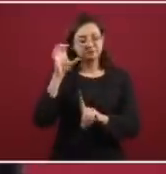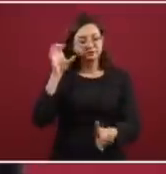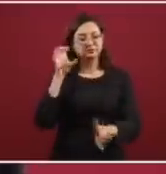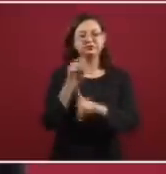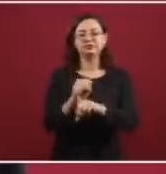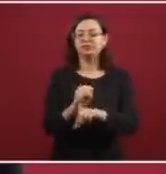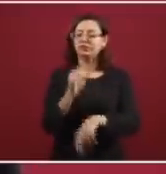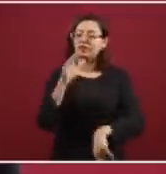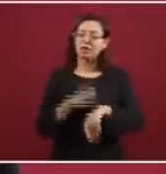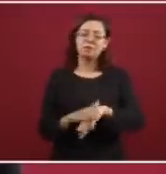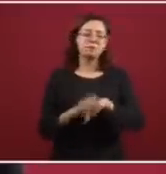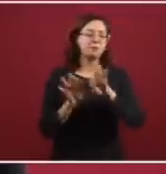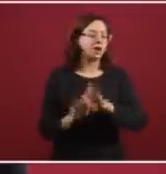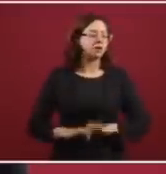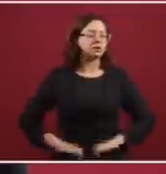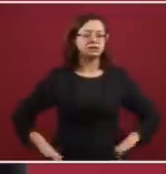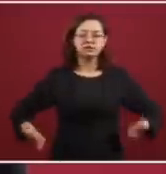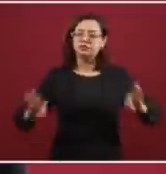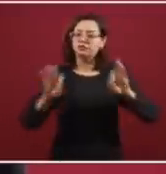lo más importante